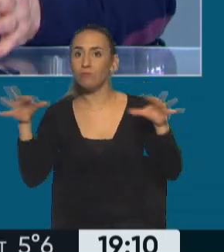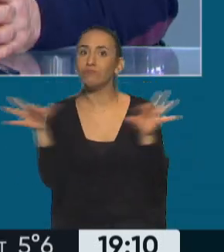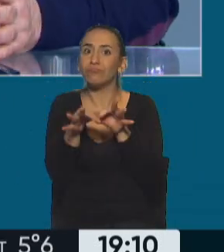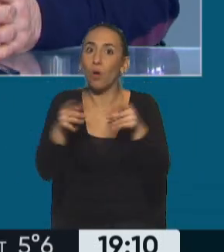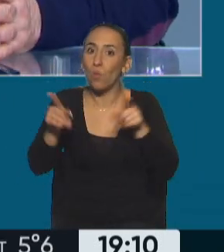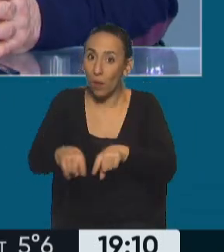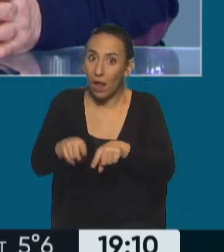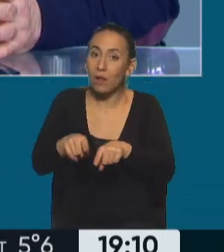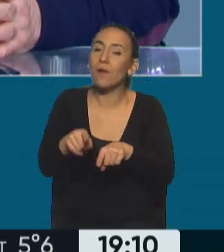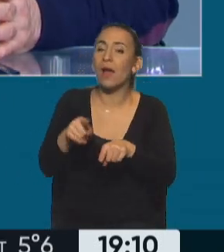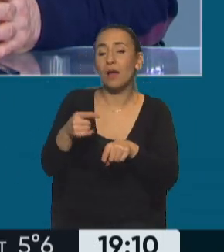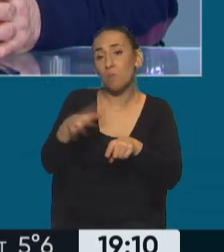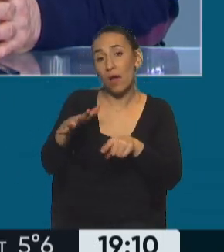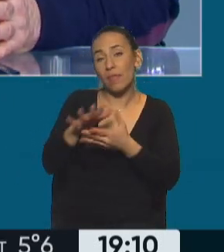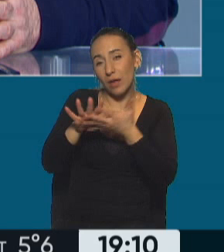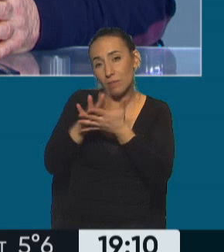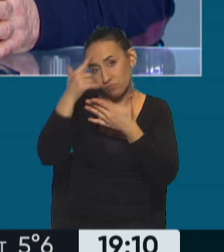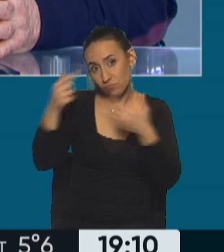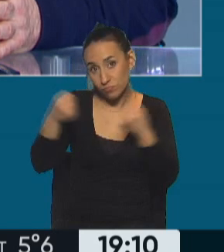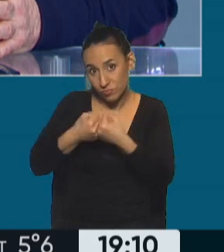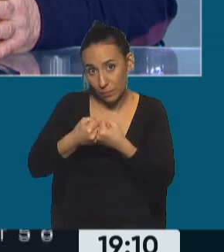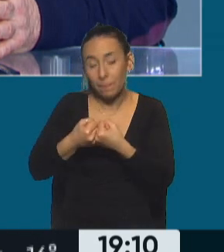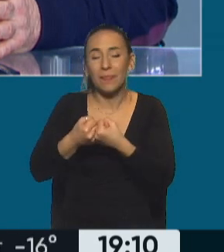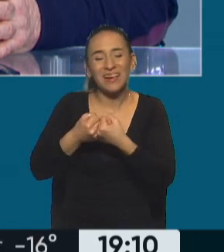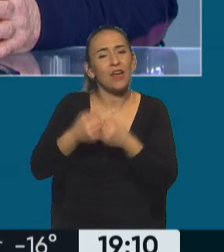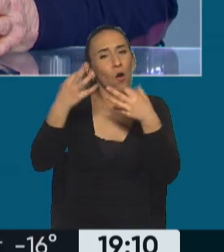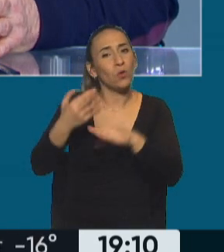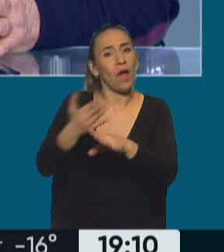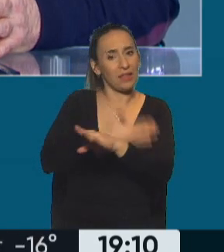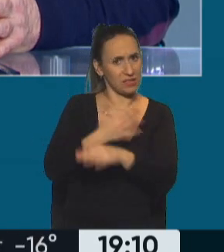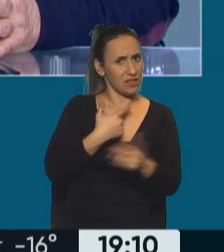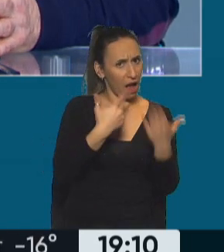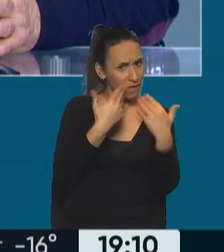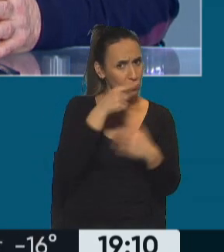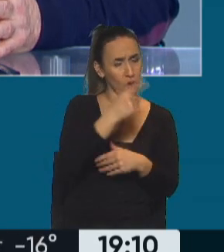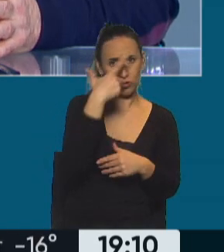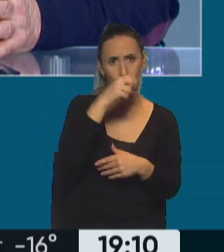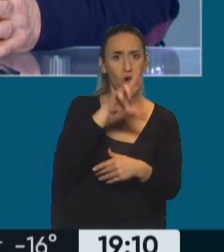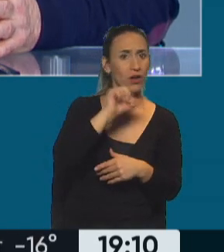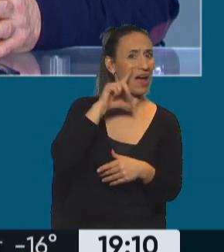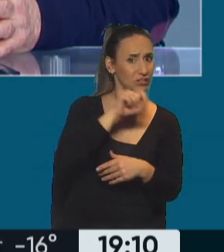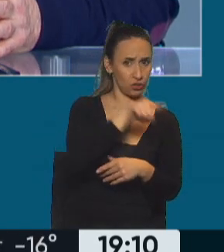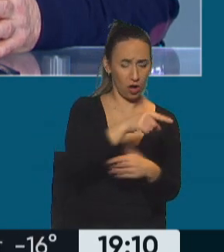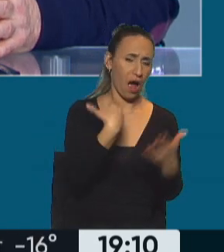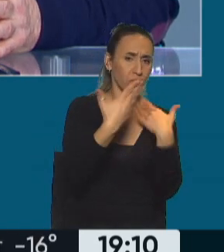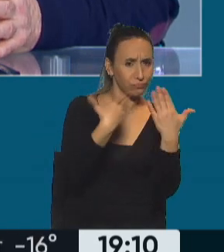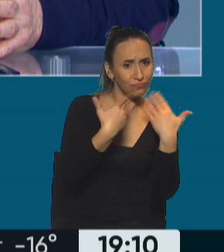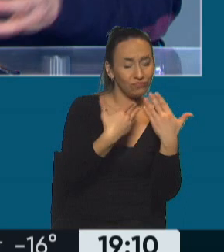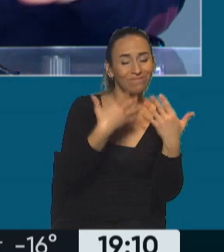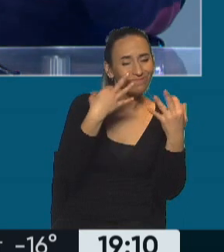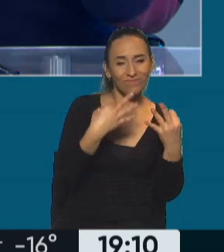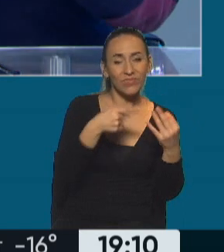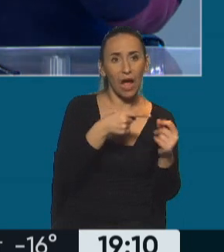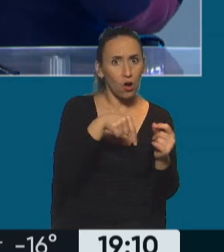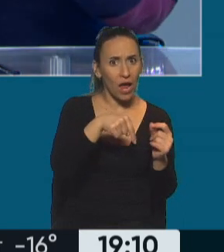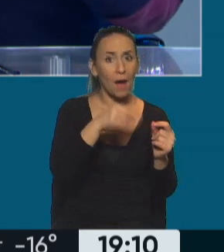verdad que lo hablábamos antes con Horacio, no sabemos cómo esto se procesó internamente, claro, pero indudablemente este arribo de Massa